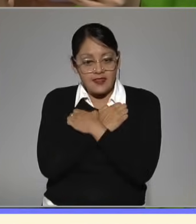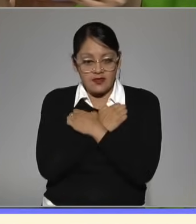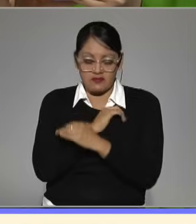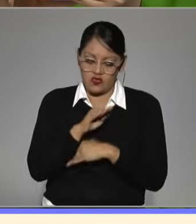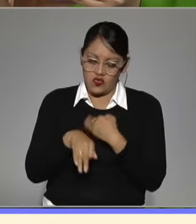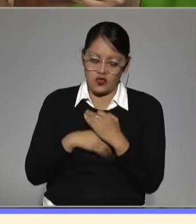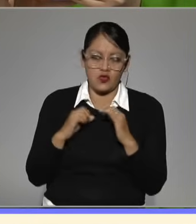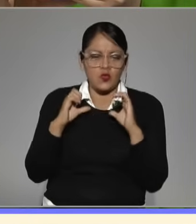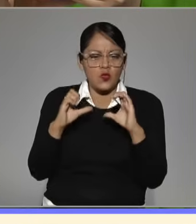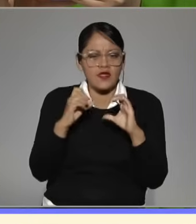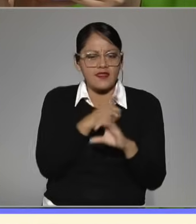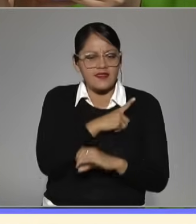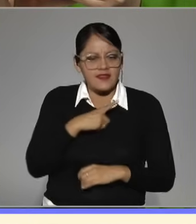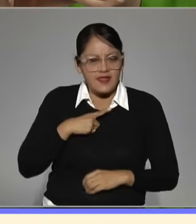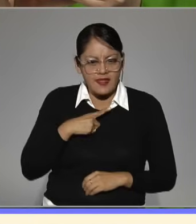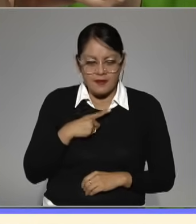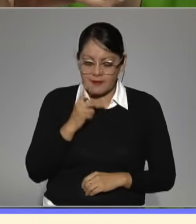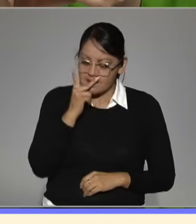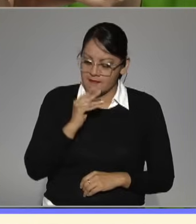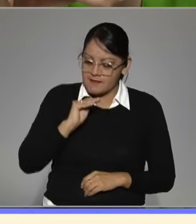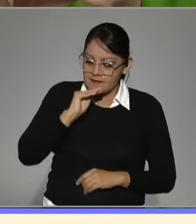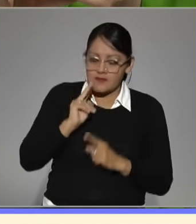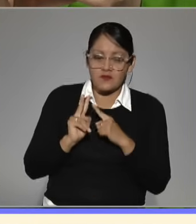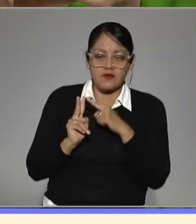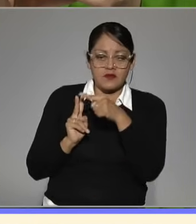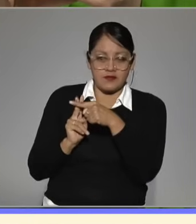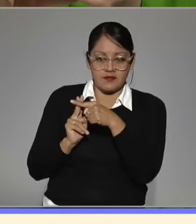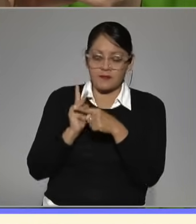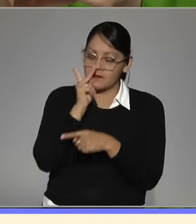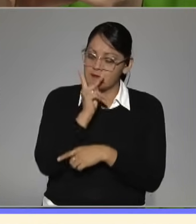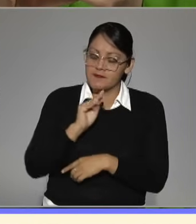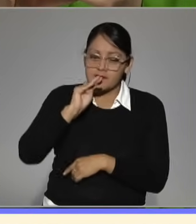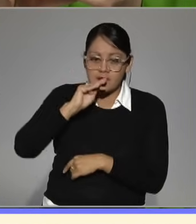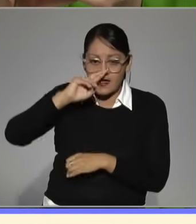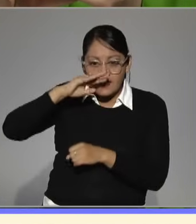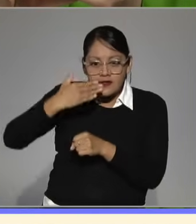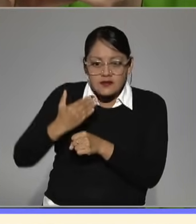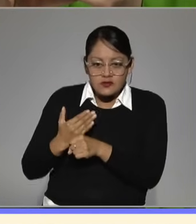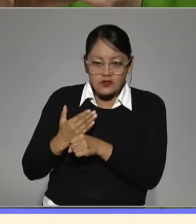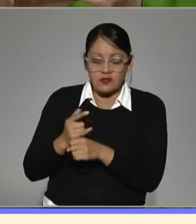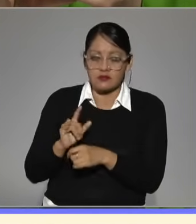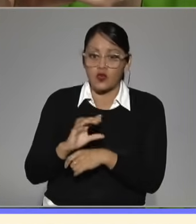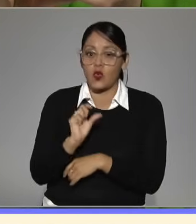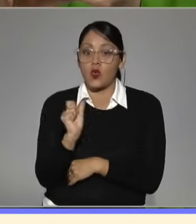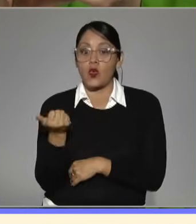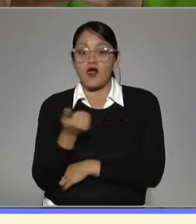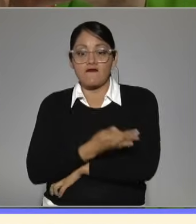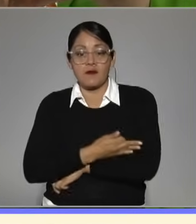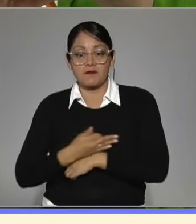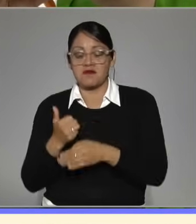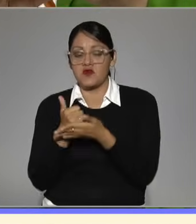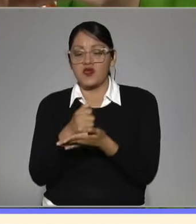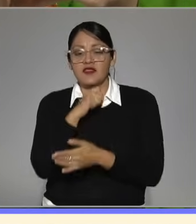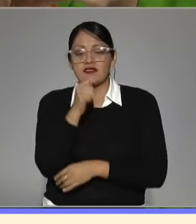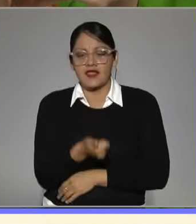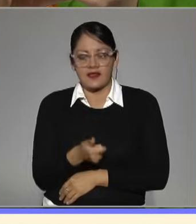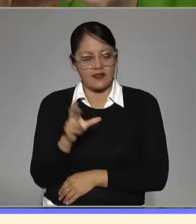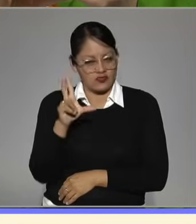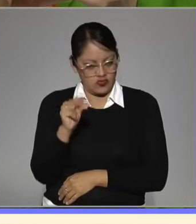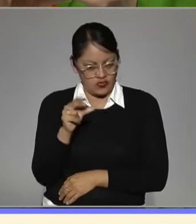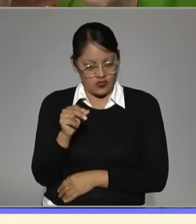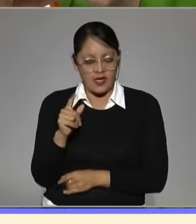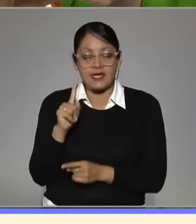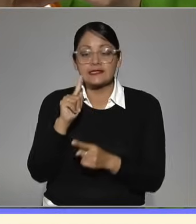cuidados deben de ser de los padres. Las responsabilidades de los padres no es que los demás familiares no ayuden, sino que en